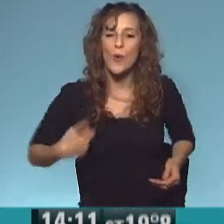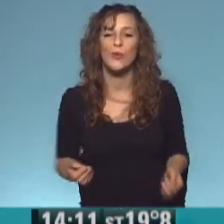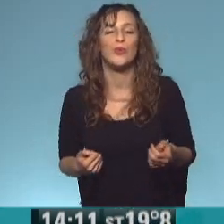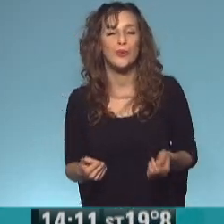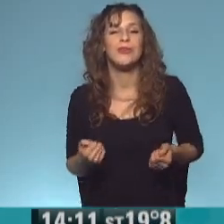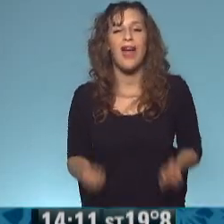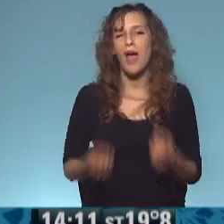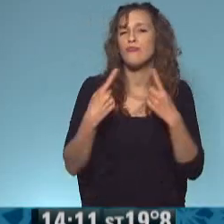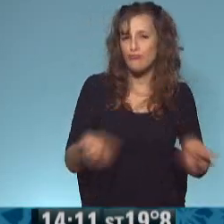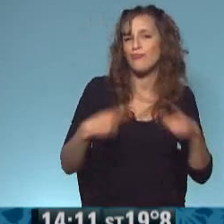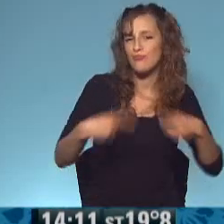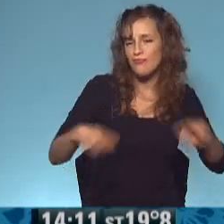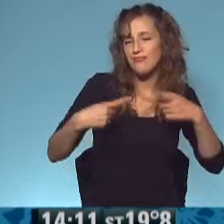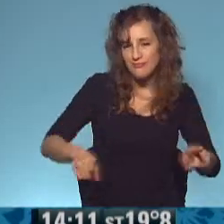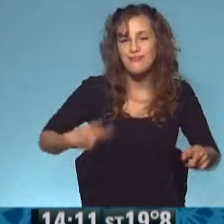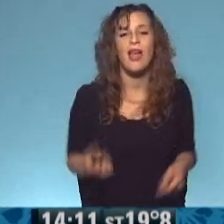gusta